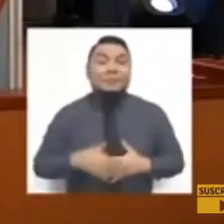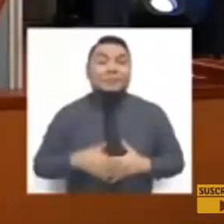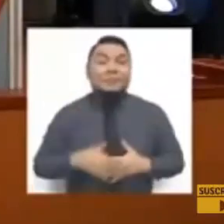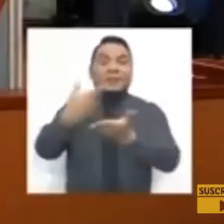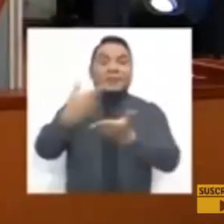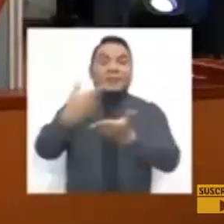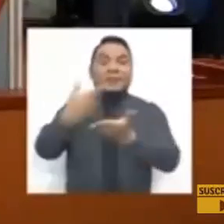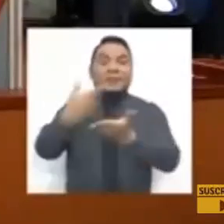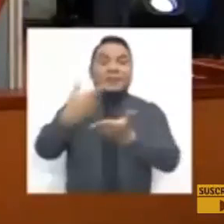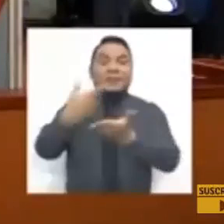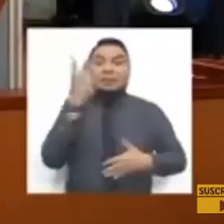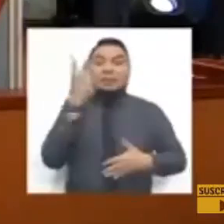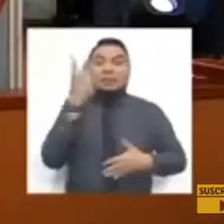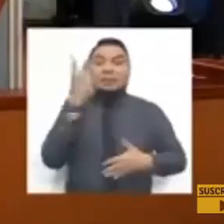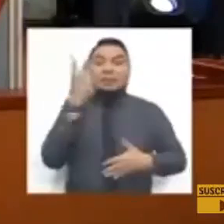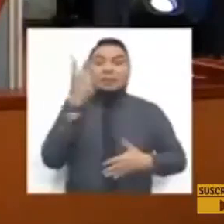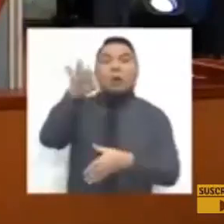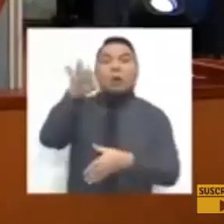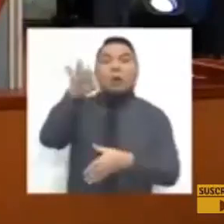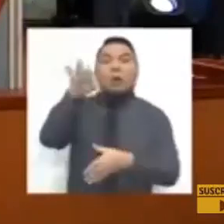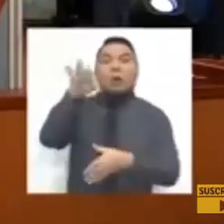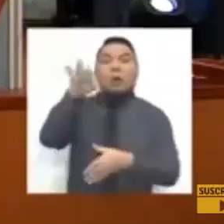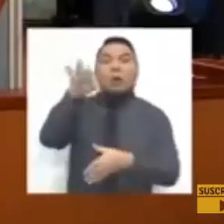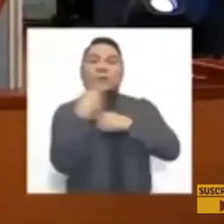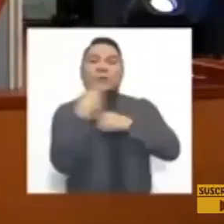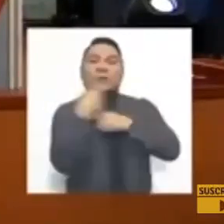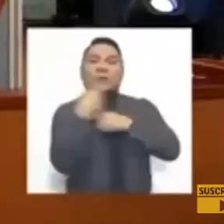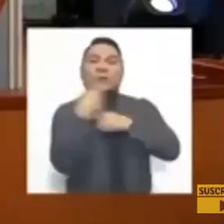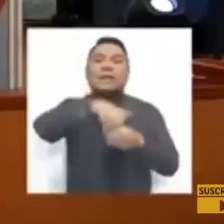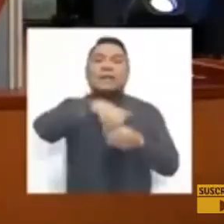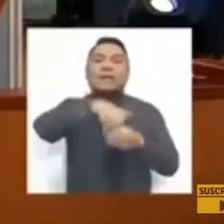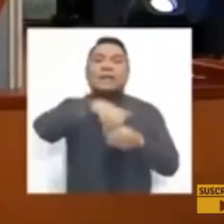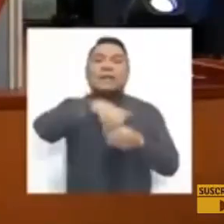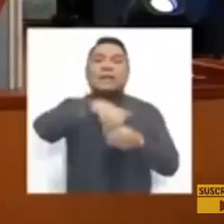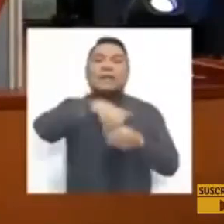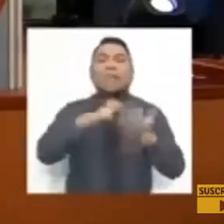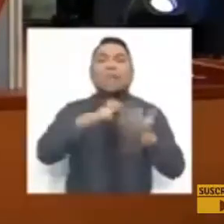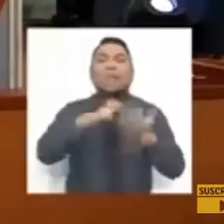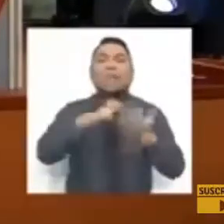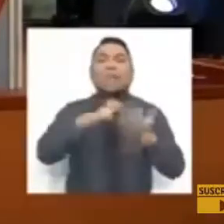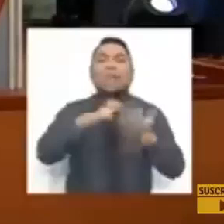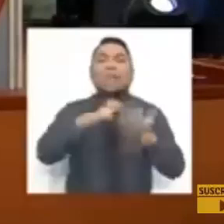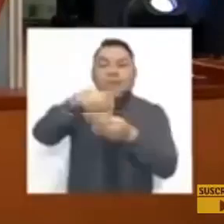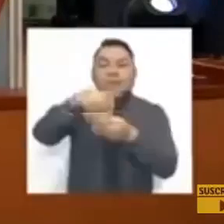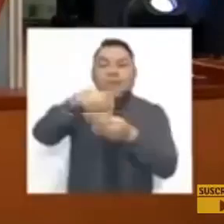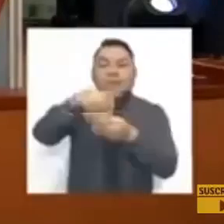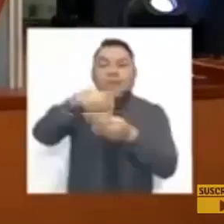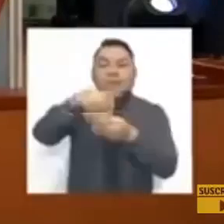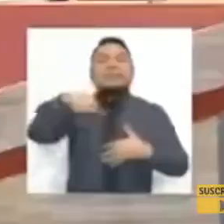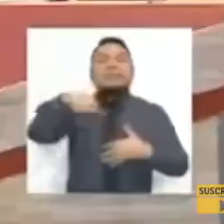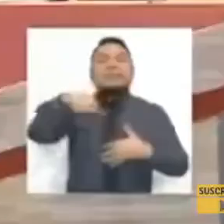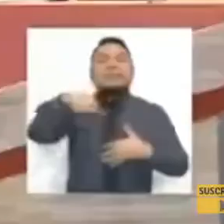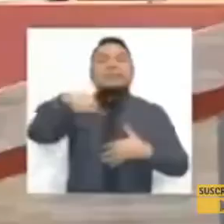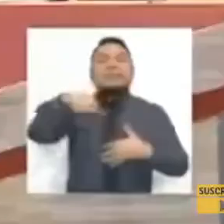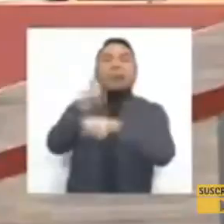presidencial de segunda elección es promovido por el Jurado Nacional de Elecciones a través de su programa Voto Informado de la Dirección Nacional de